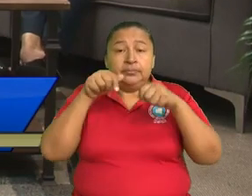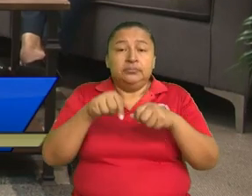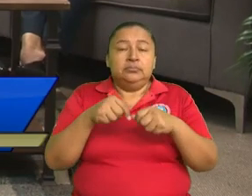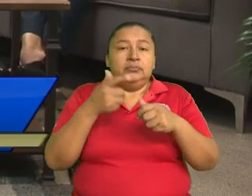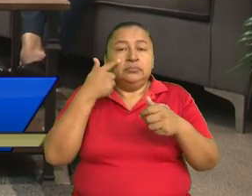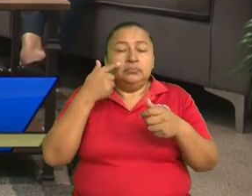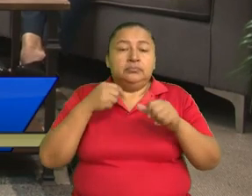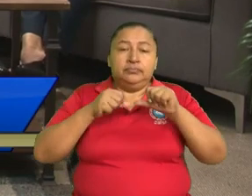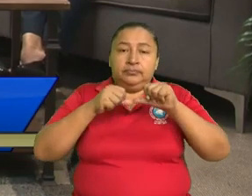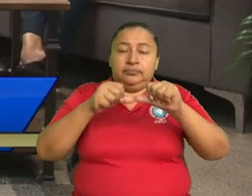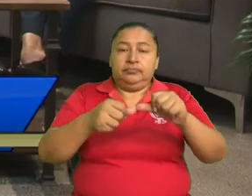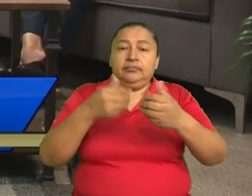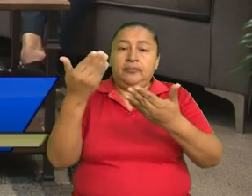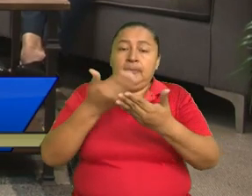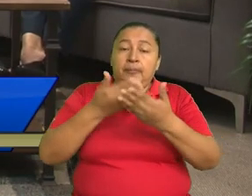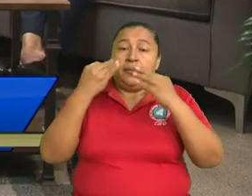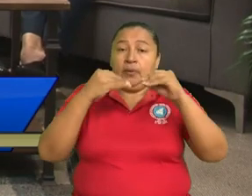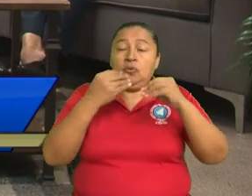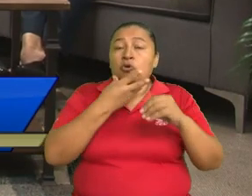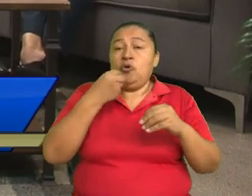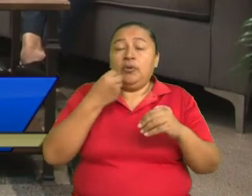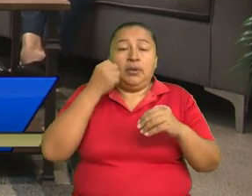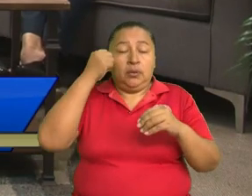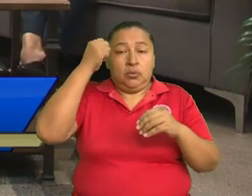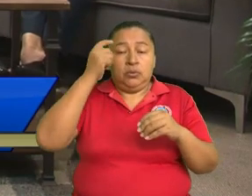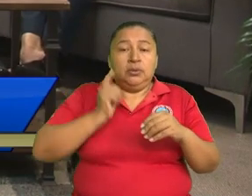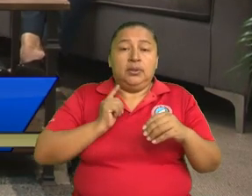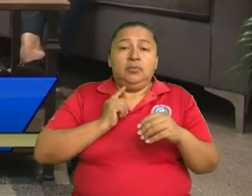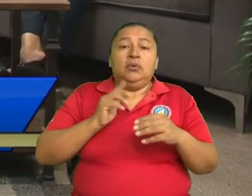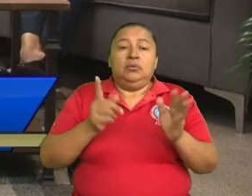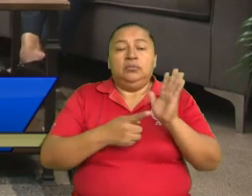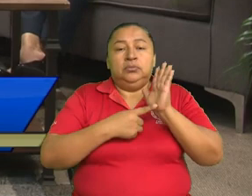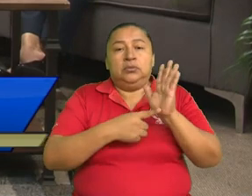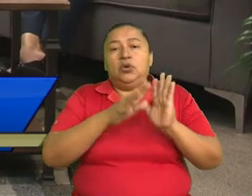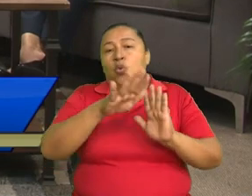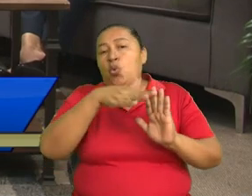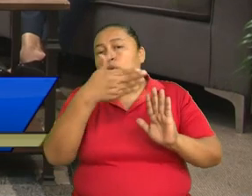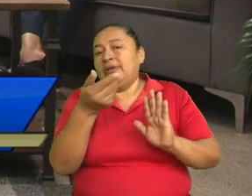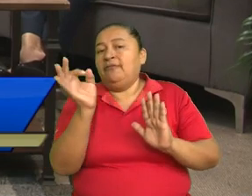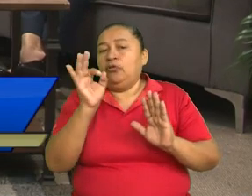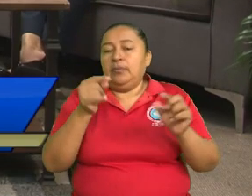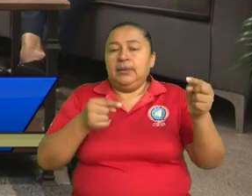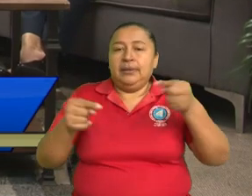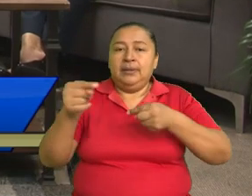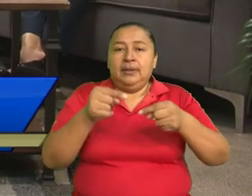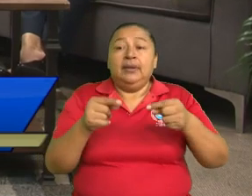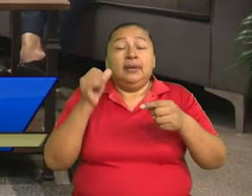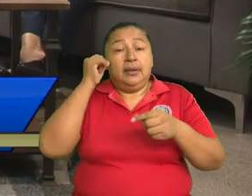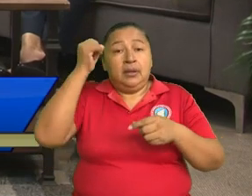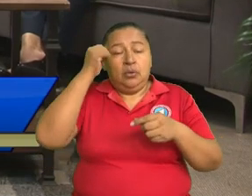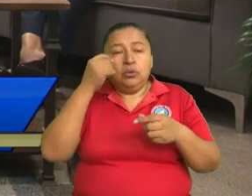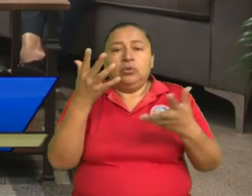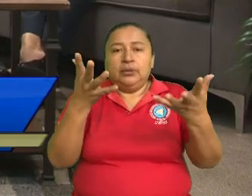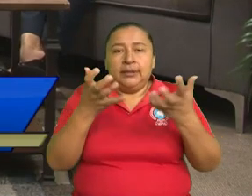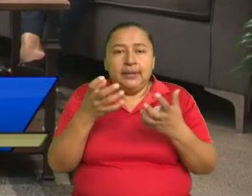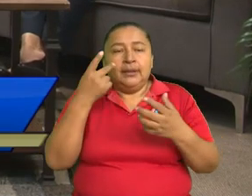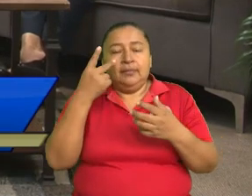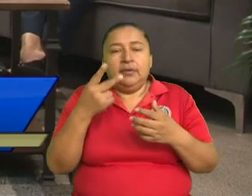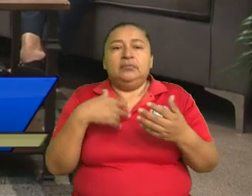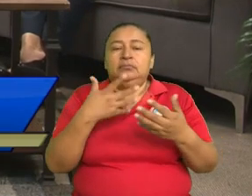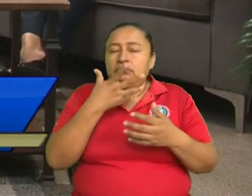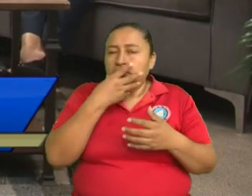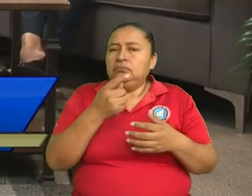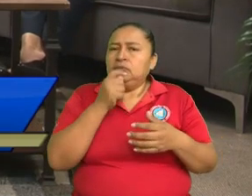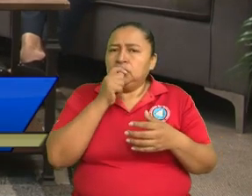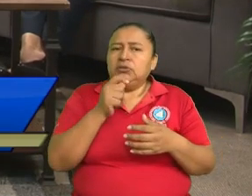de la continuidad educativa en jóvenes y adultos, tenemos también que mostrar nosotros estrategias que al adulto también le sean